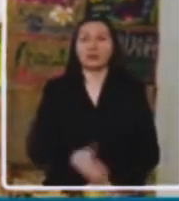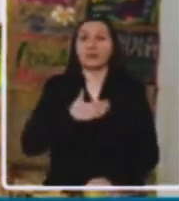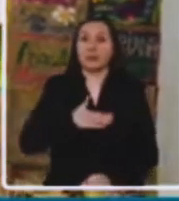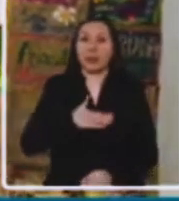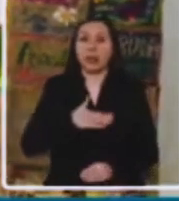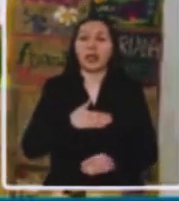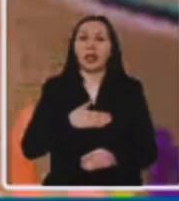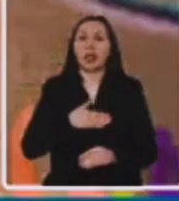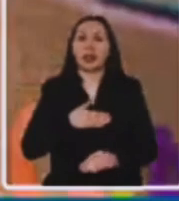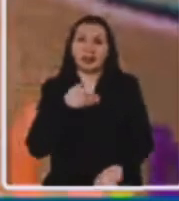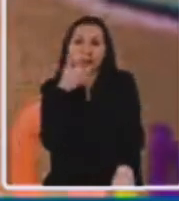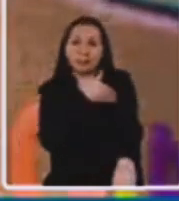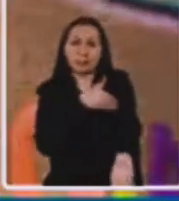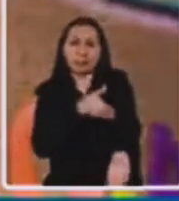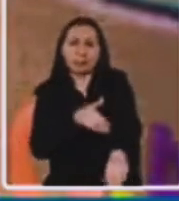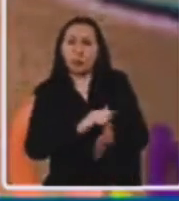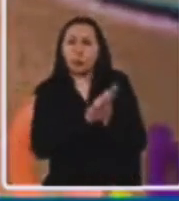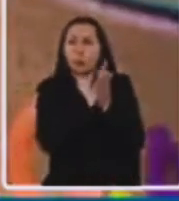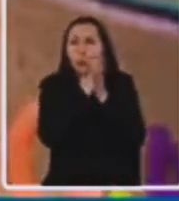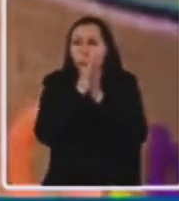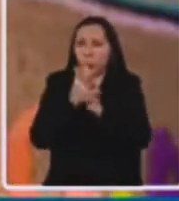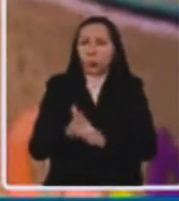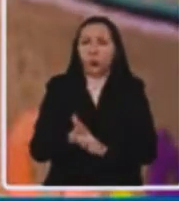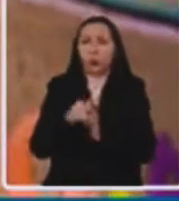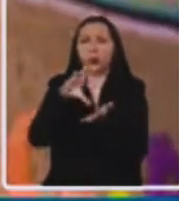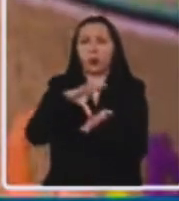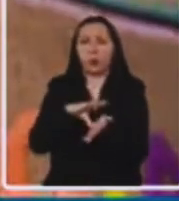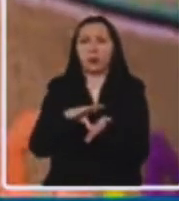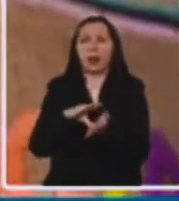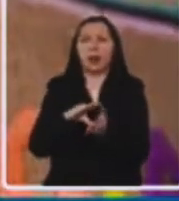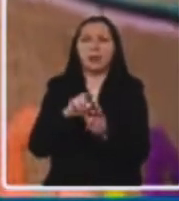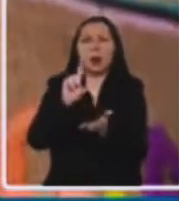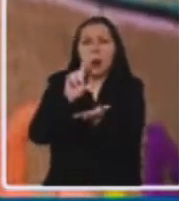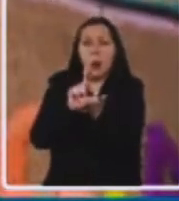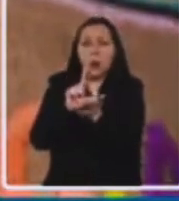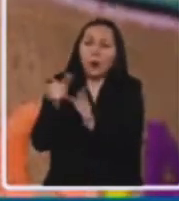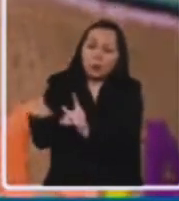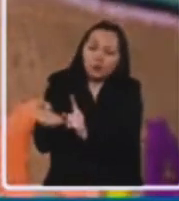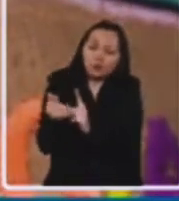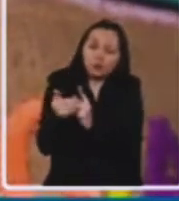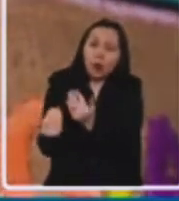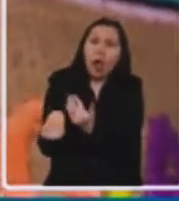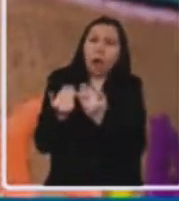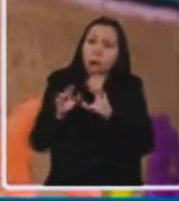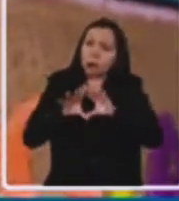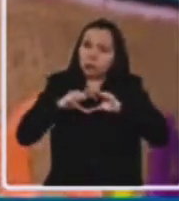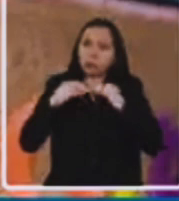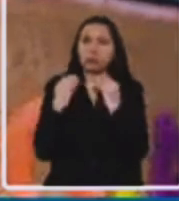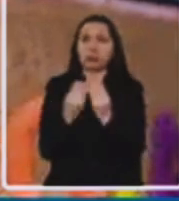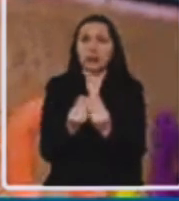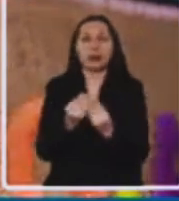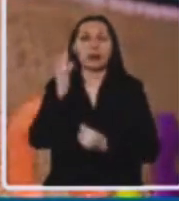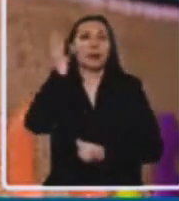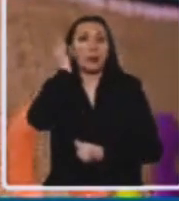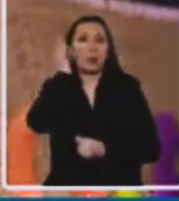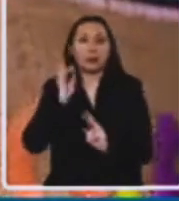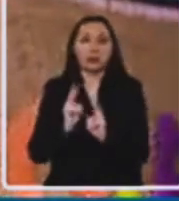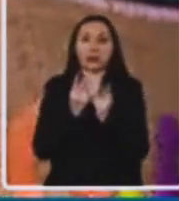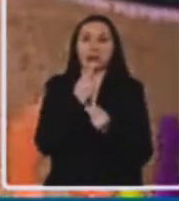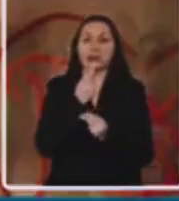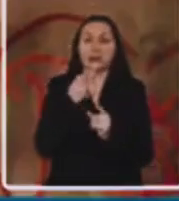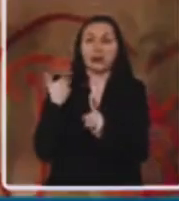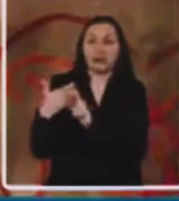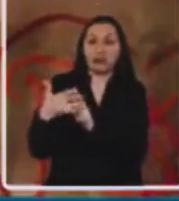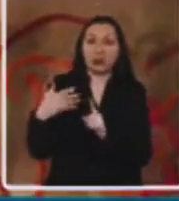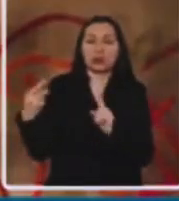Queremos llegar a todas las regiones del país con espacios de contención y apoyo integral para mujeres sobrevivientes